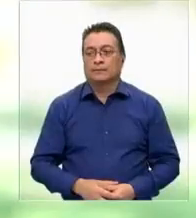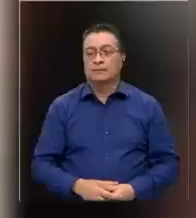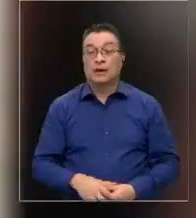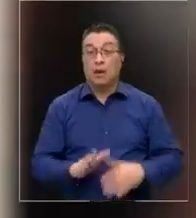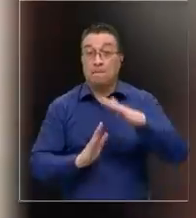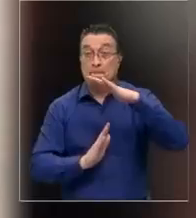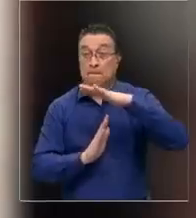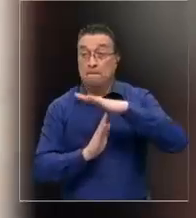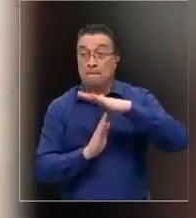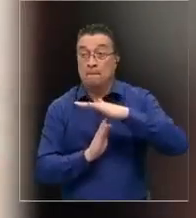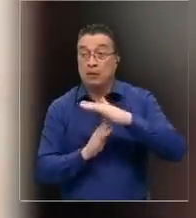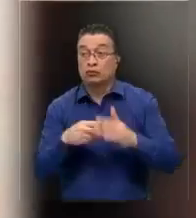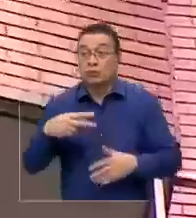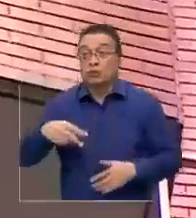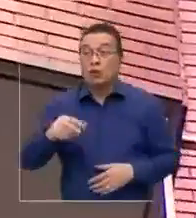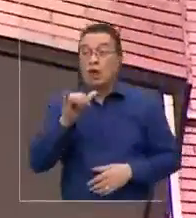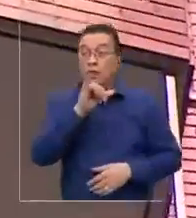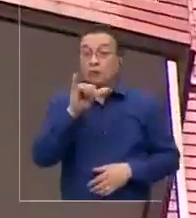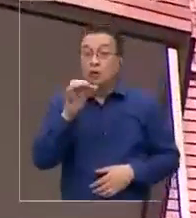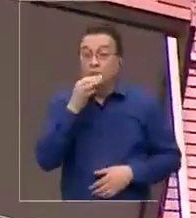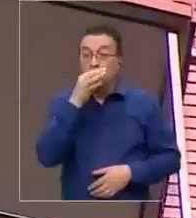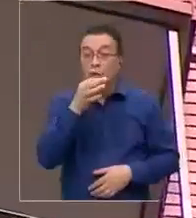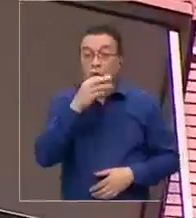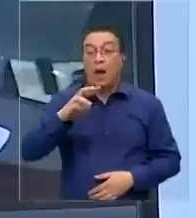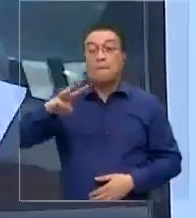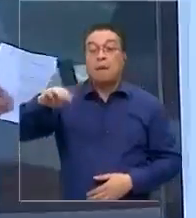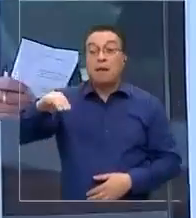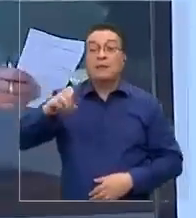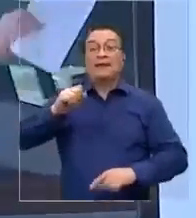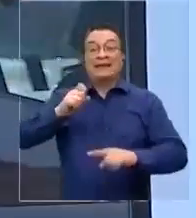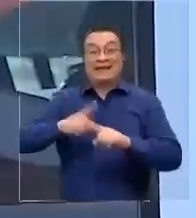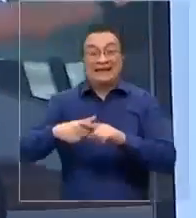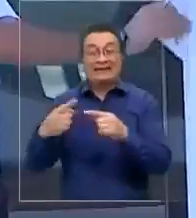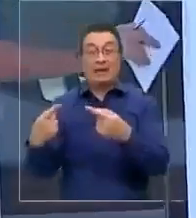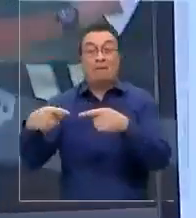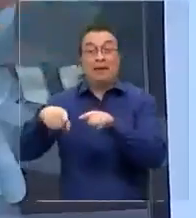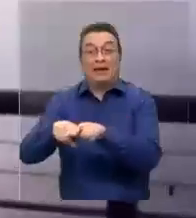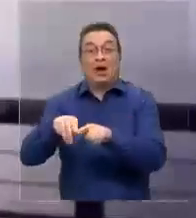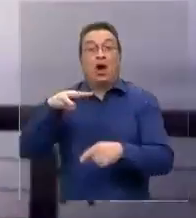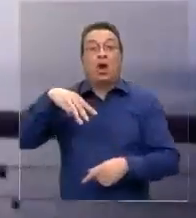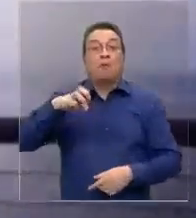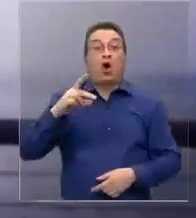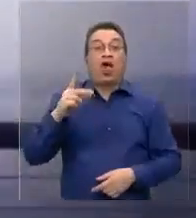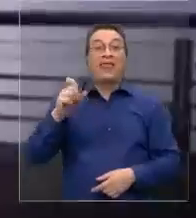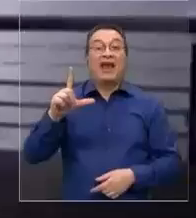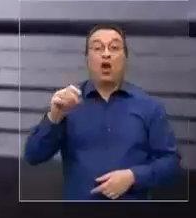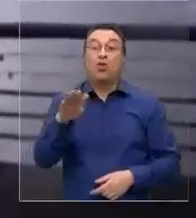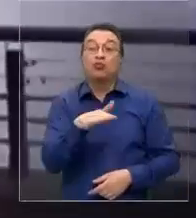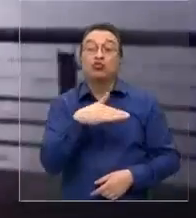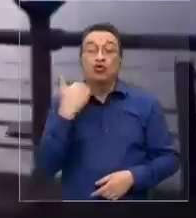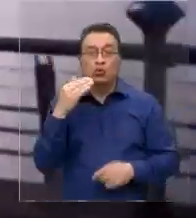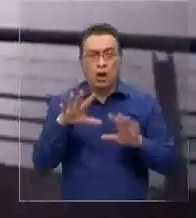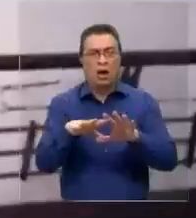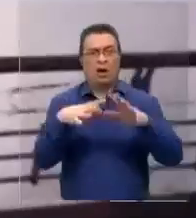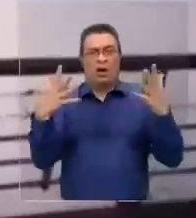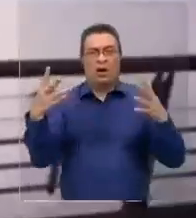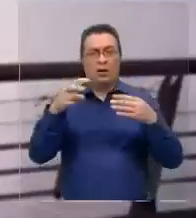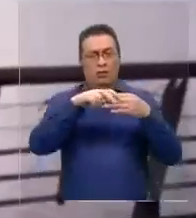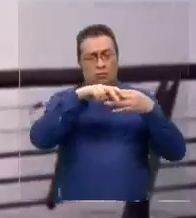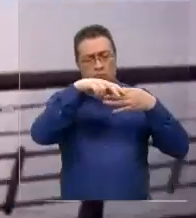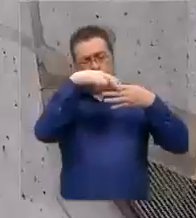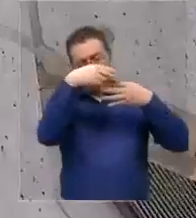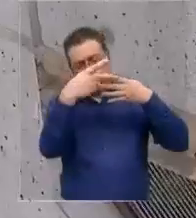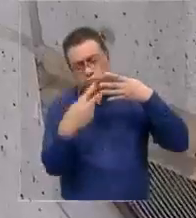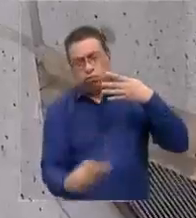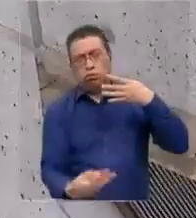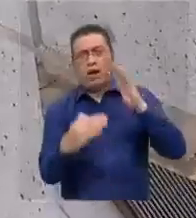Hacemos una pausa en las noticias y luego las revelaciones de la madre y la expareja de una modelo que murió en forma misteriosa tras caer